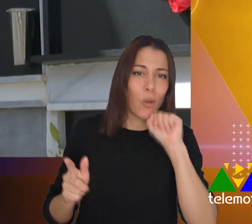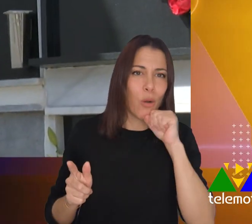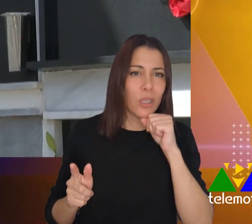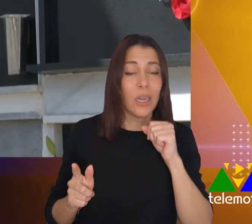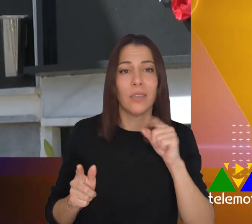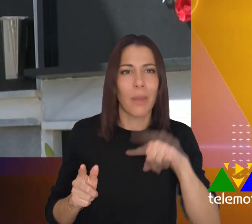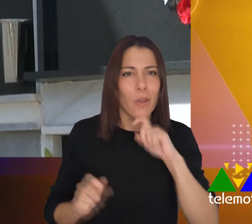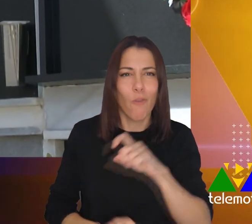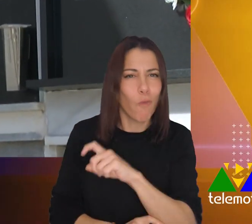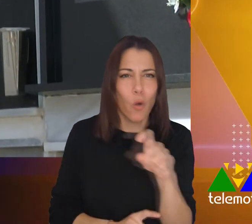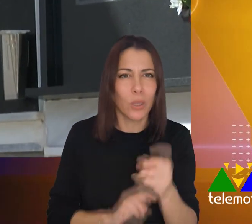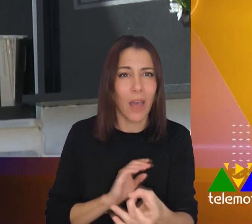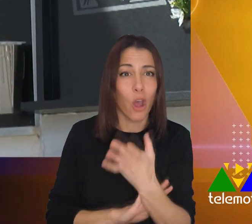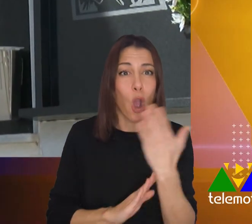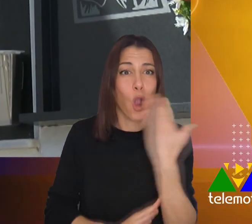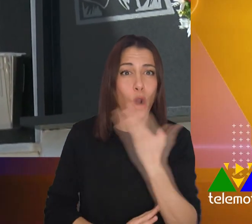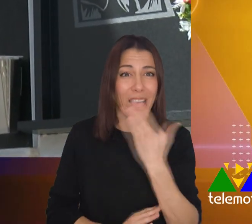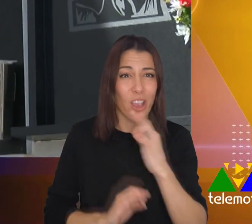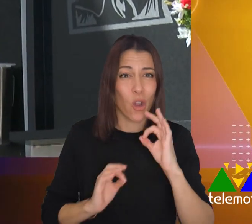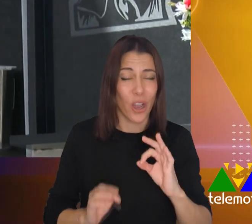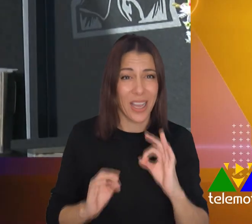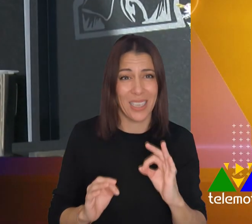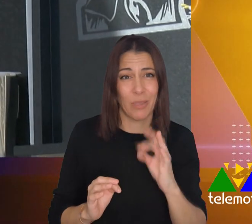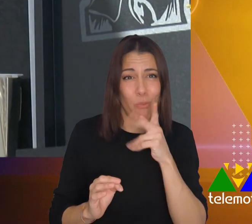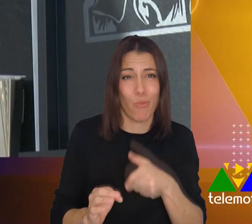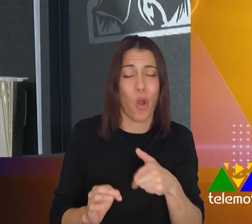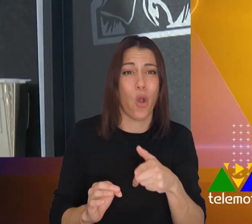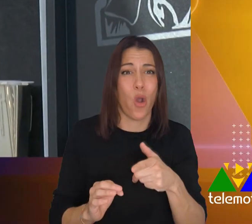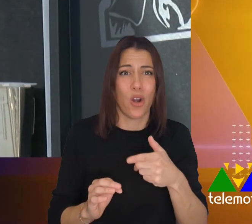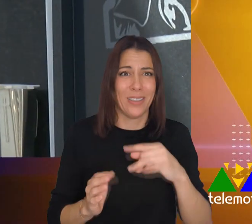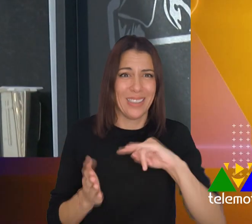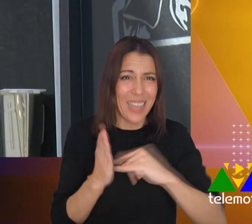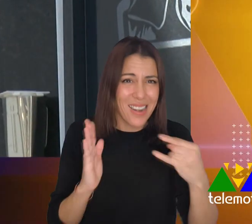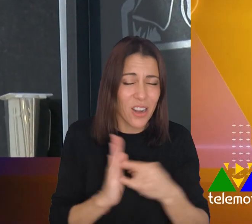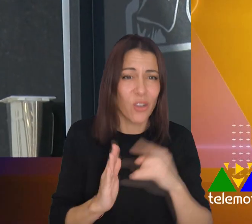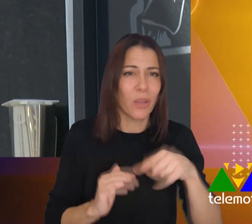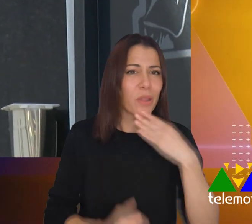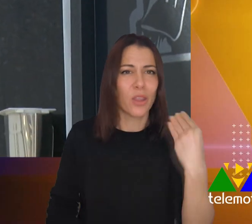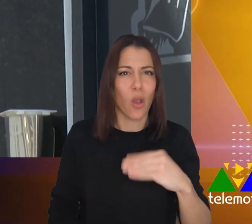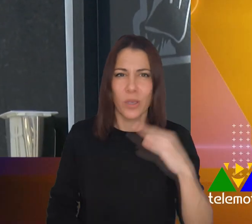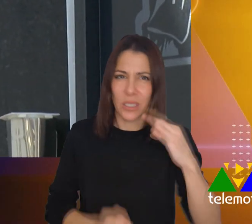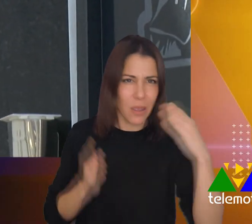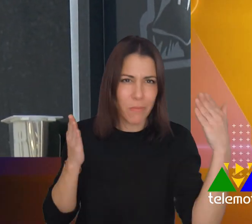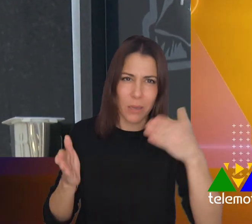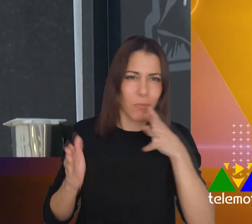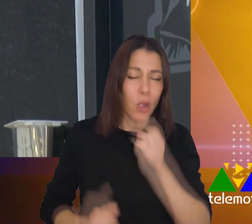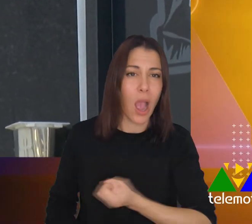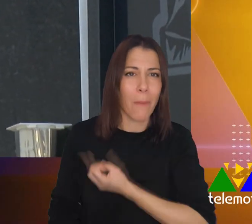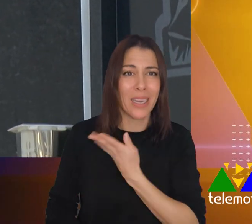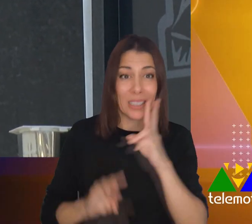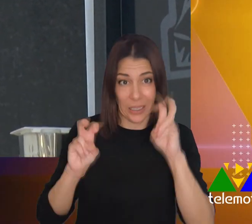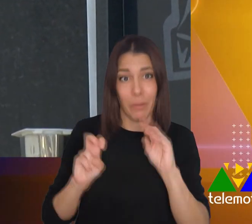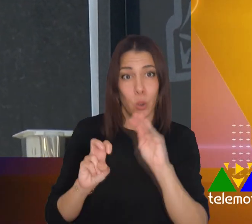desde fundador del Colegio Politécnico, es decir, desde joven había estado volcado, aparte de su tema